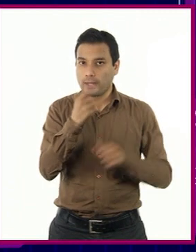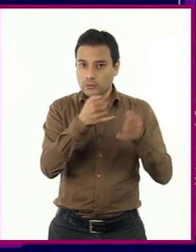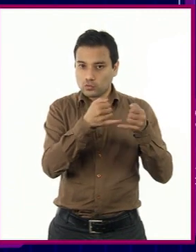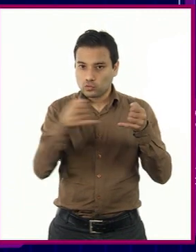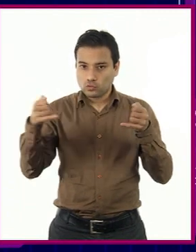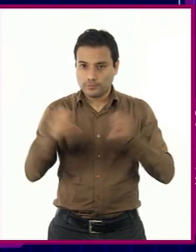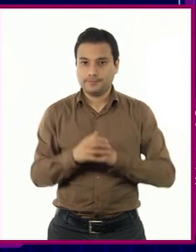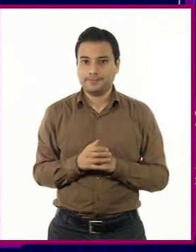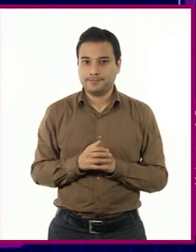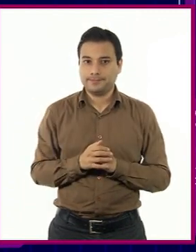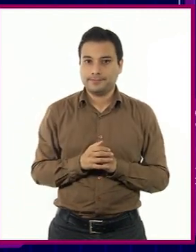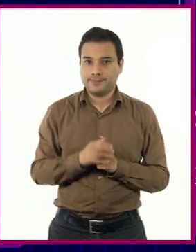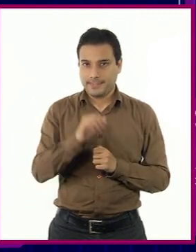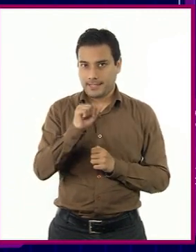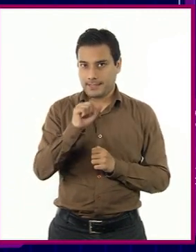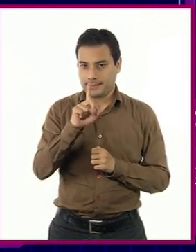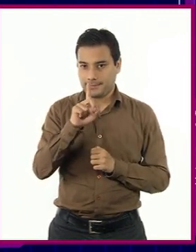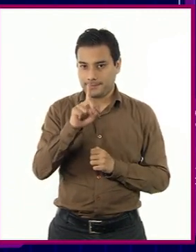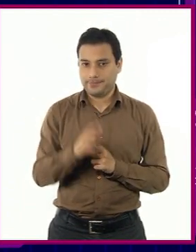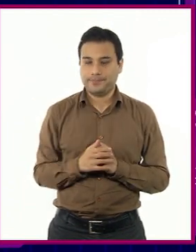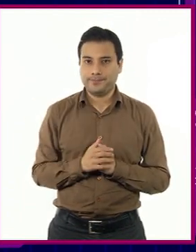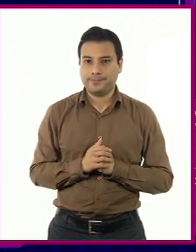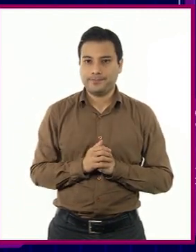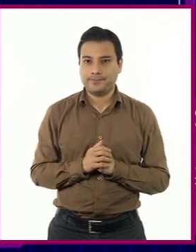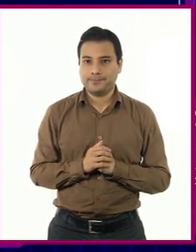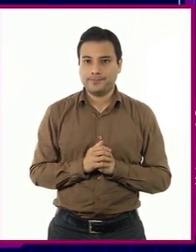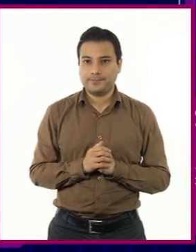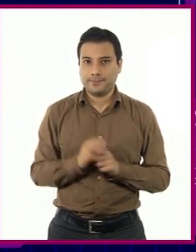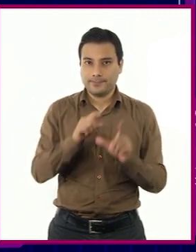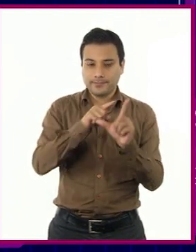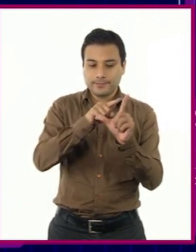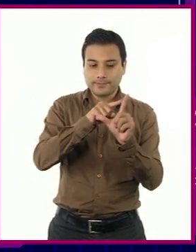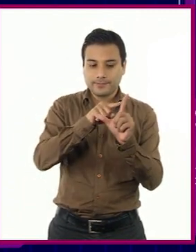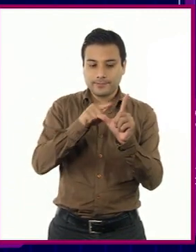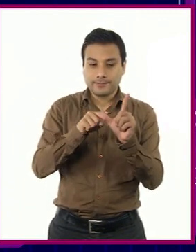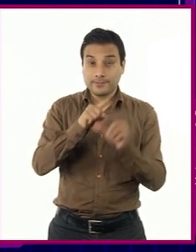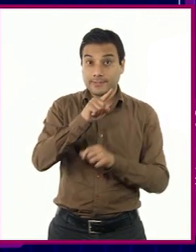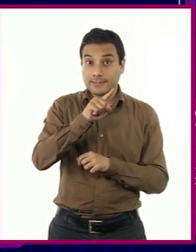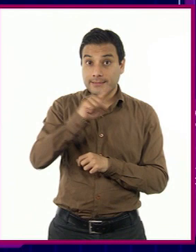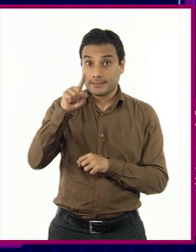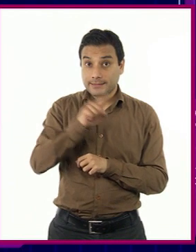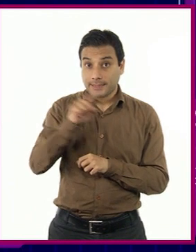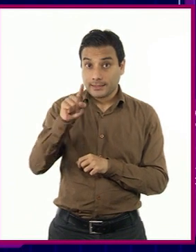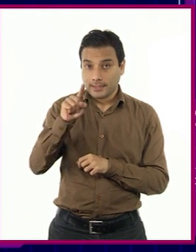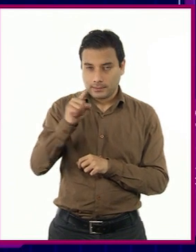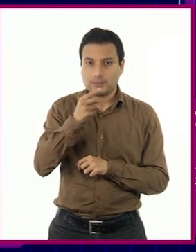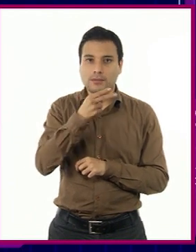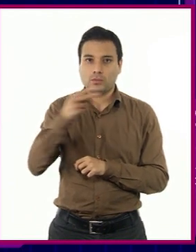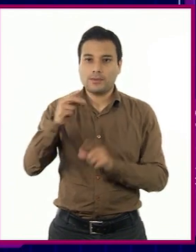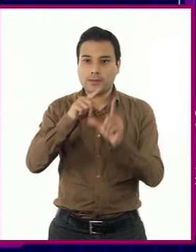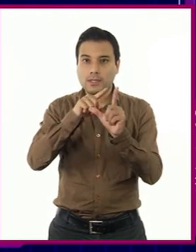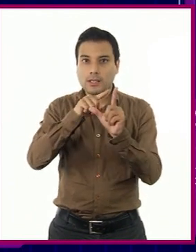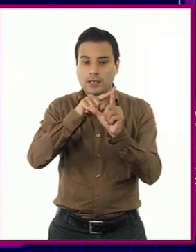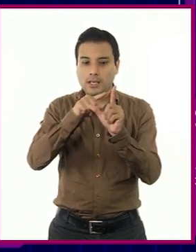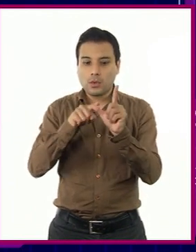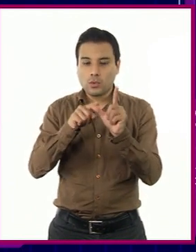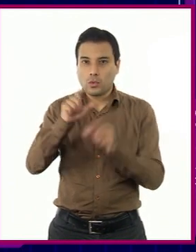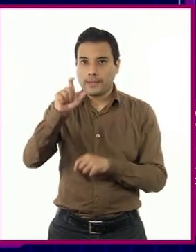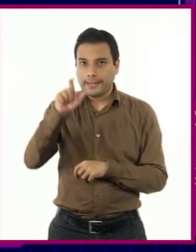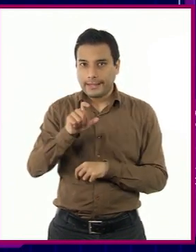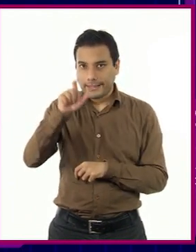AD, por lo que ángulo Z es igual al ángulo X, por ser